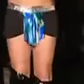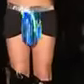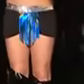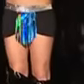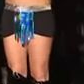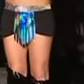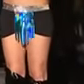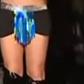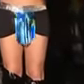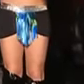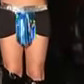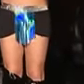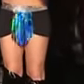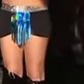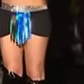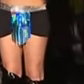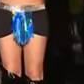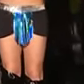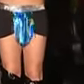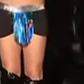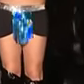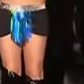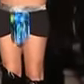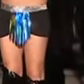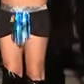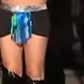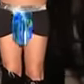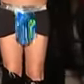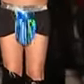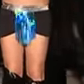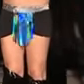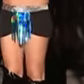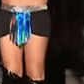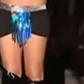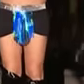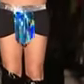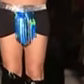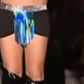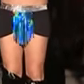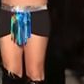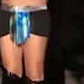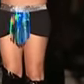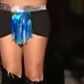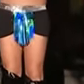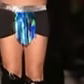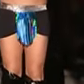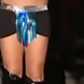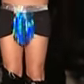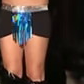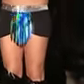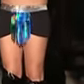Y sin más preámbulo, con todos ustedes representando a la isla de La Gomera, Drag Entre Silbo y Alto Brote, Drag